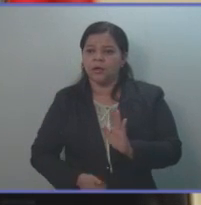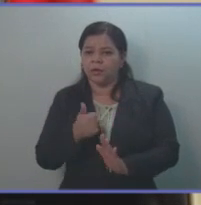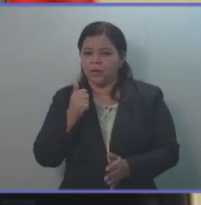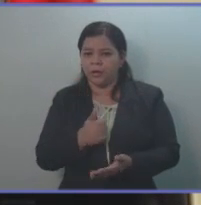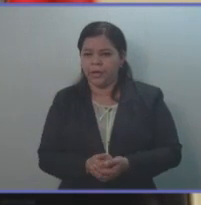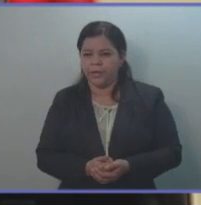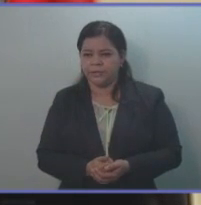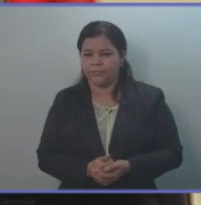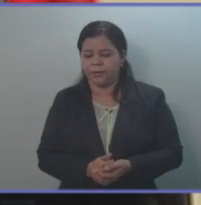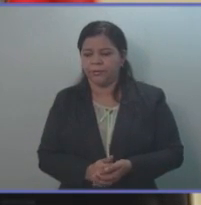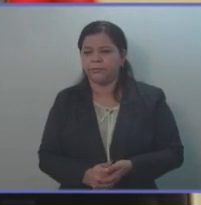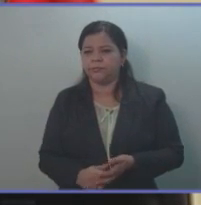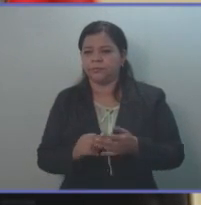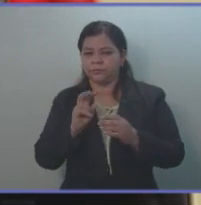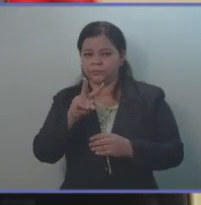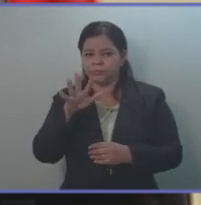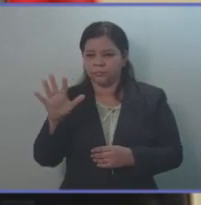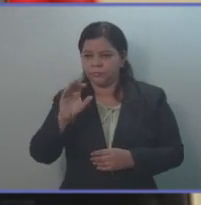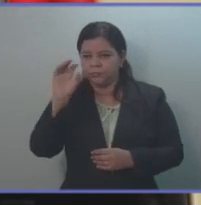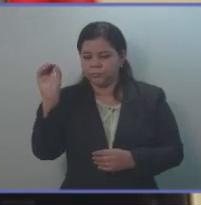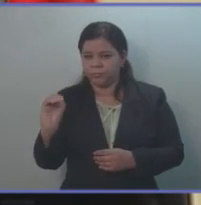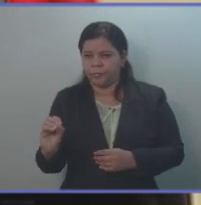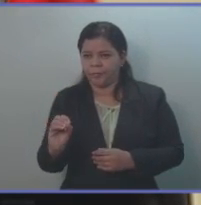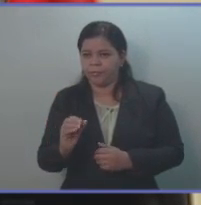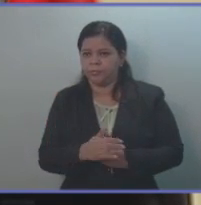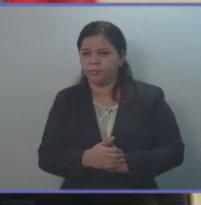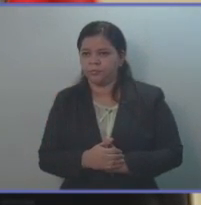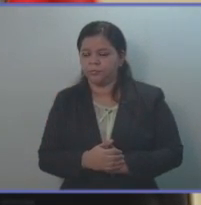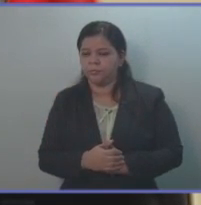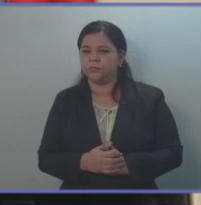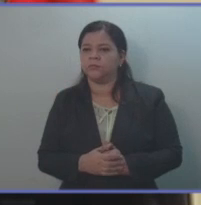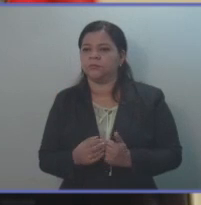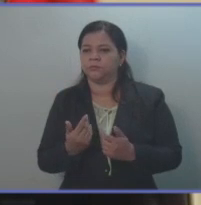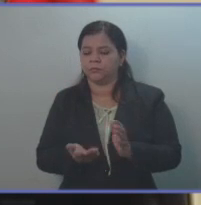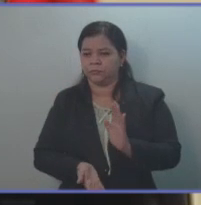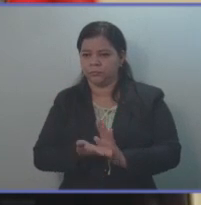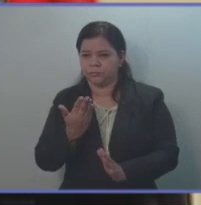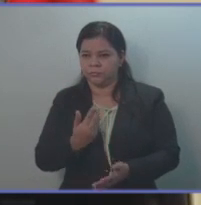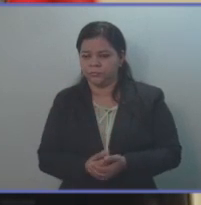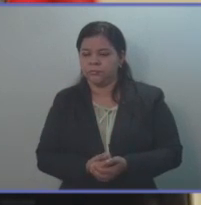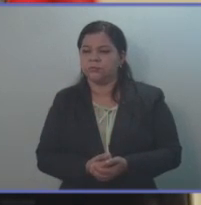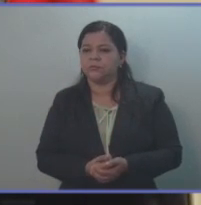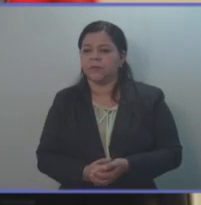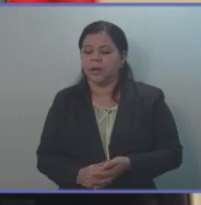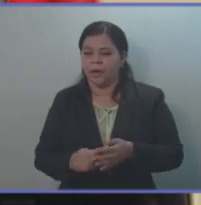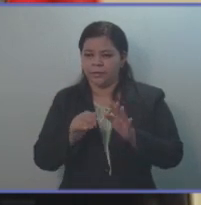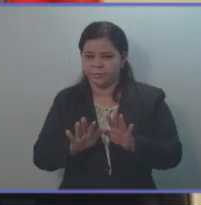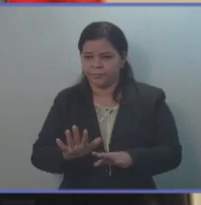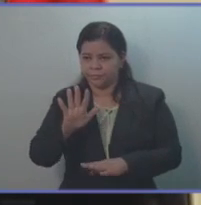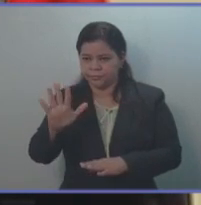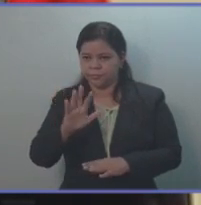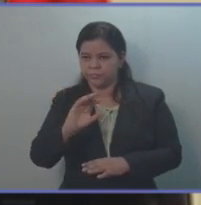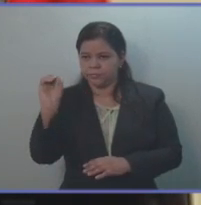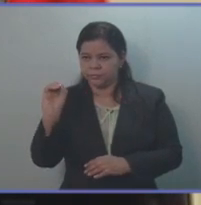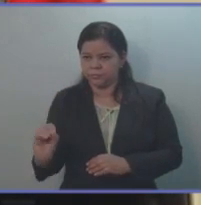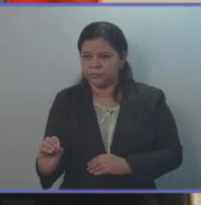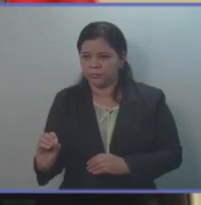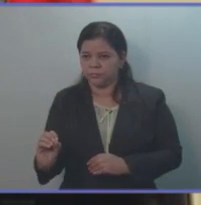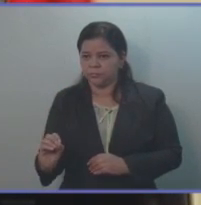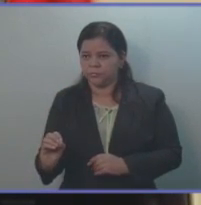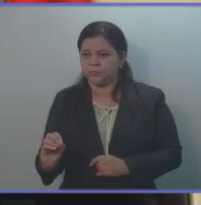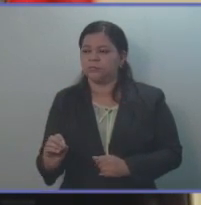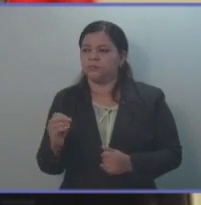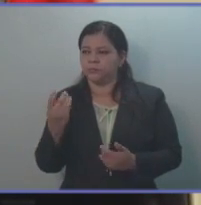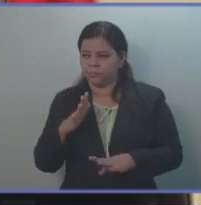mínimo. Un 25% gana 2/3 partes del mínimo y solo un 15% recibe menos de la mitad